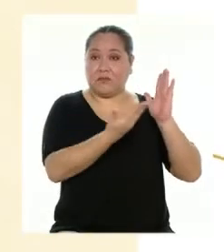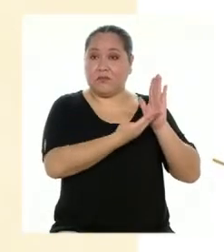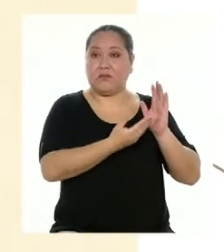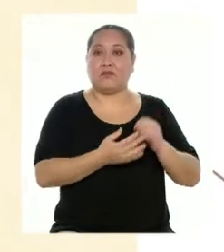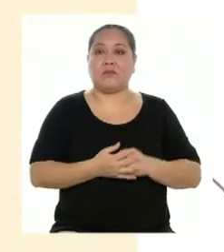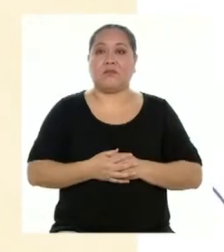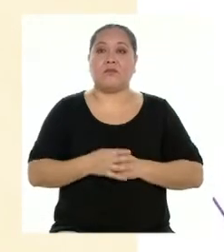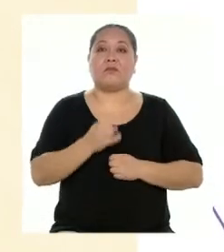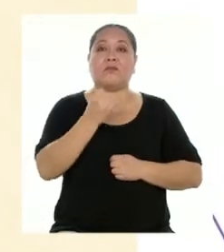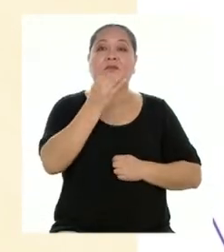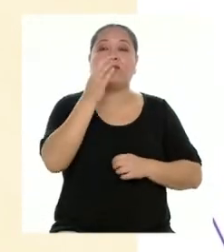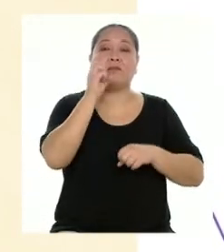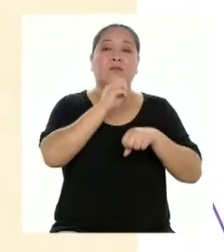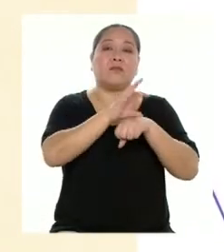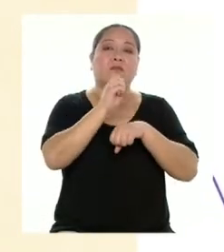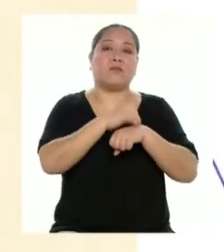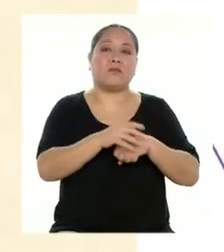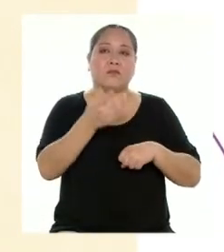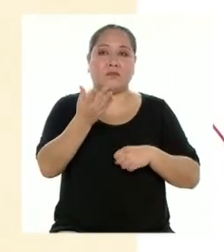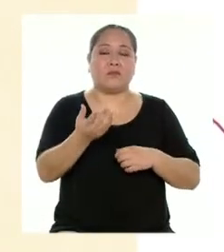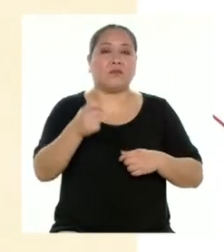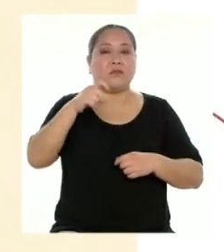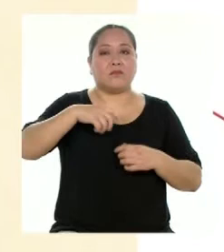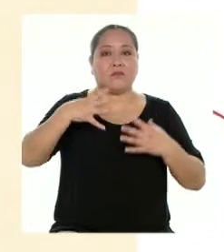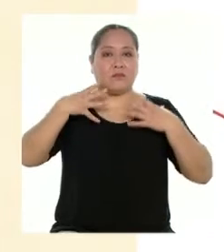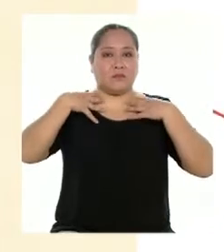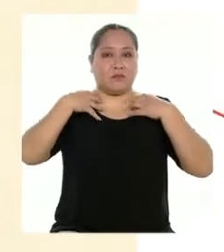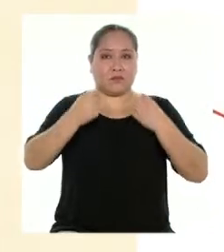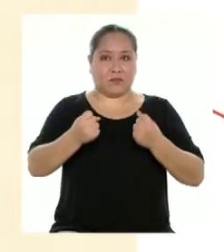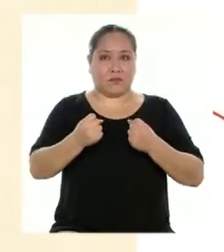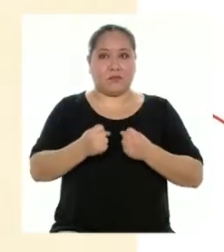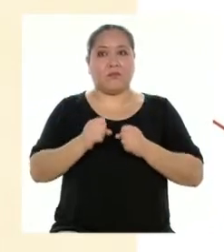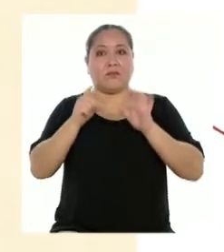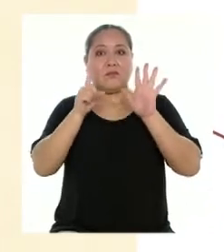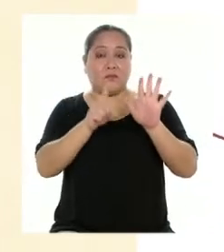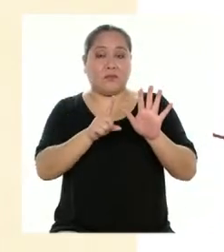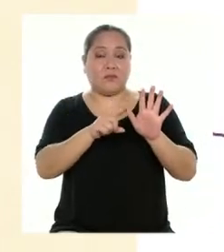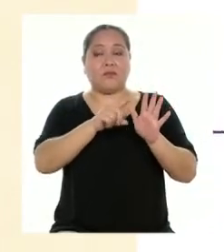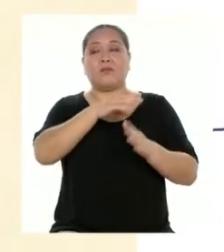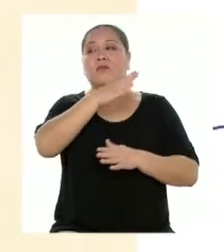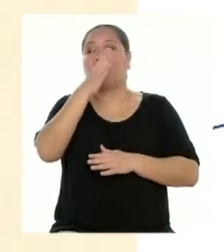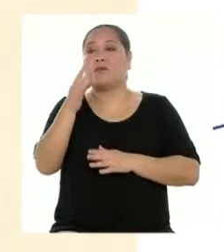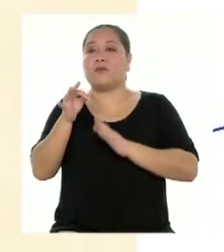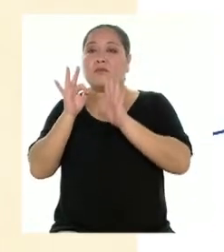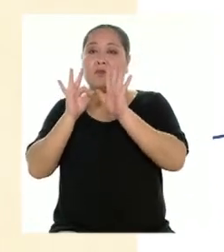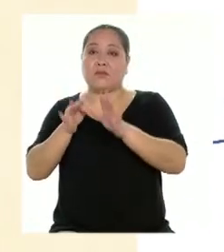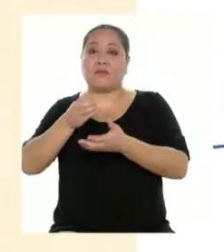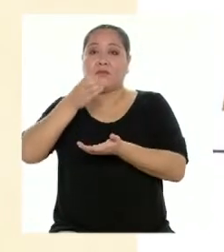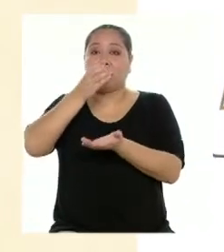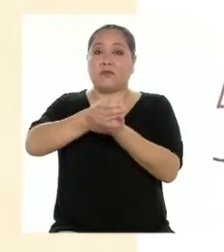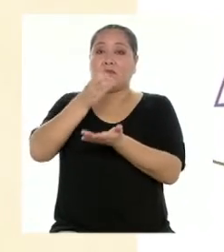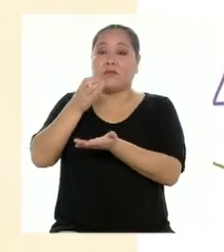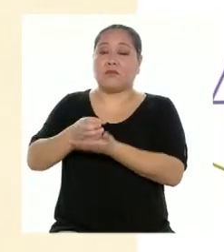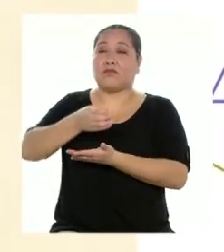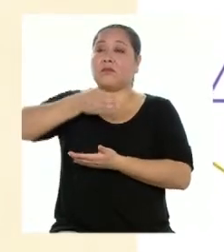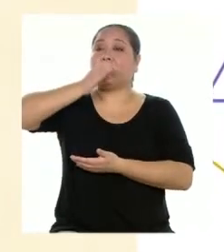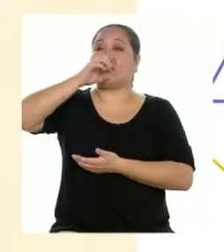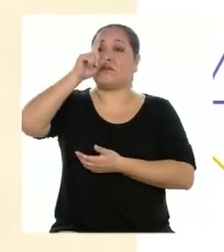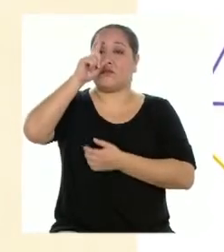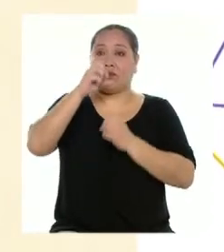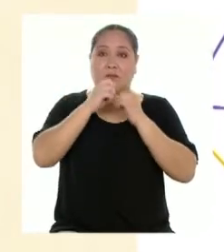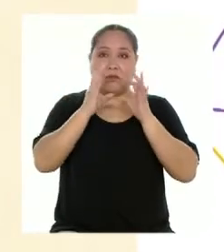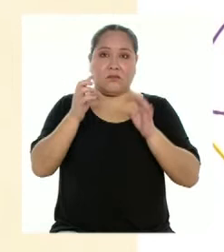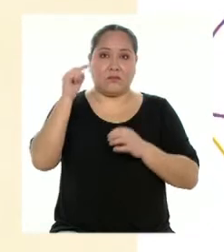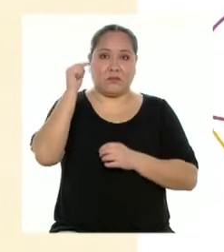Algunos de sus consejos son: mantente saludable tomando de 6 a 8 vasos de agua al día. Asegúrate de que el agua que estás